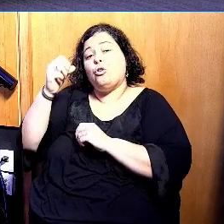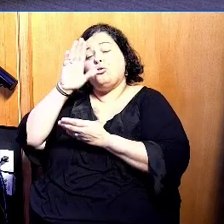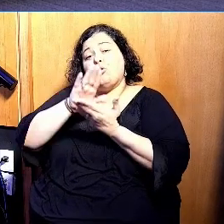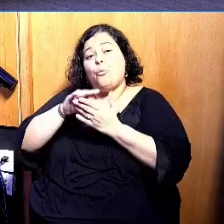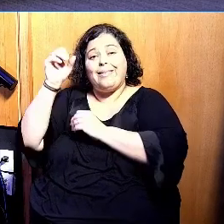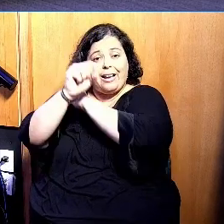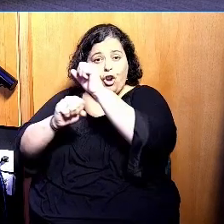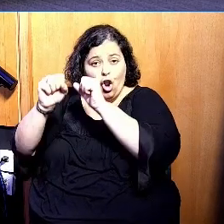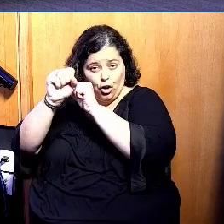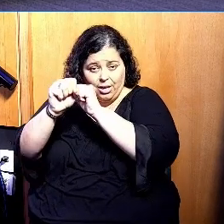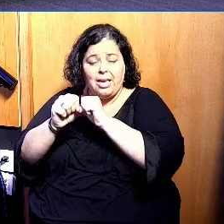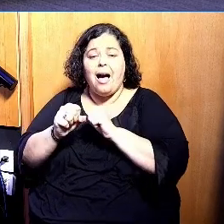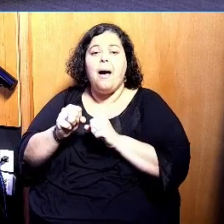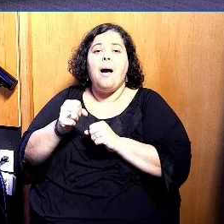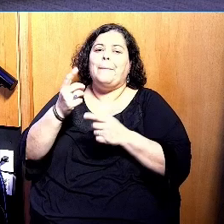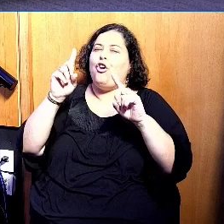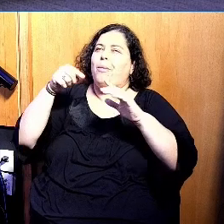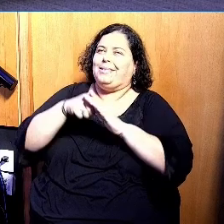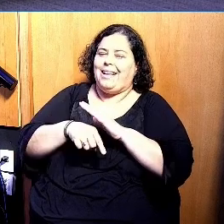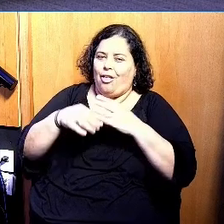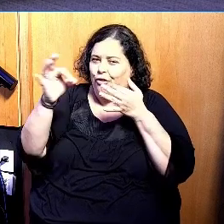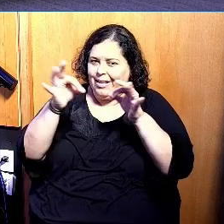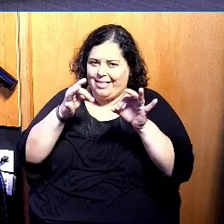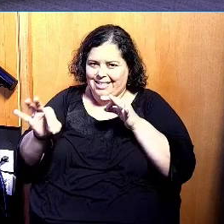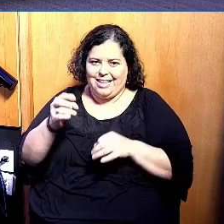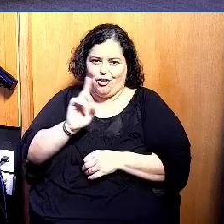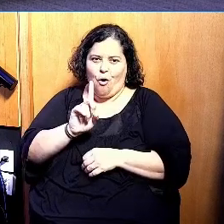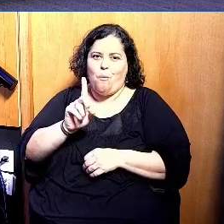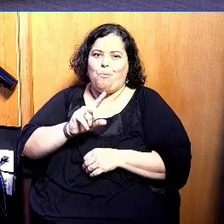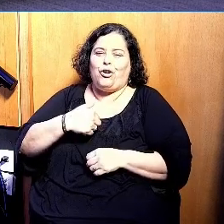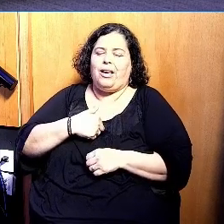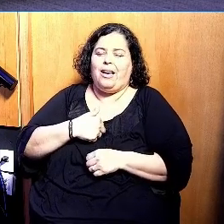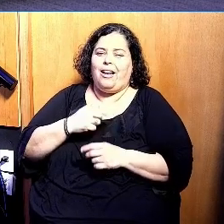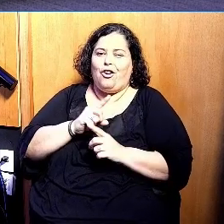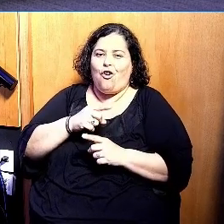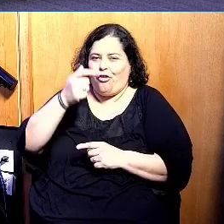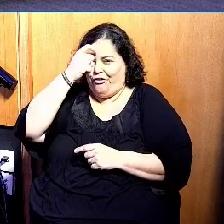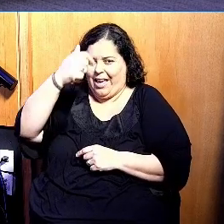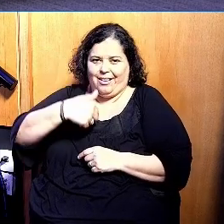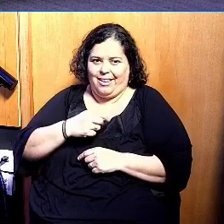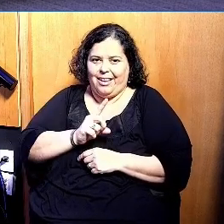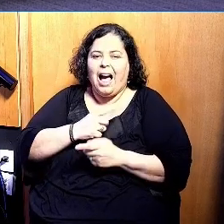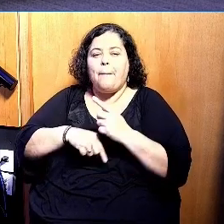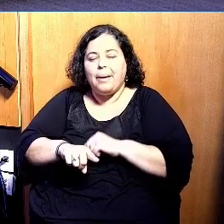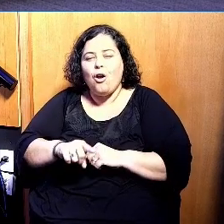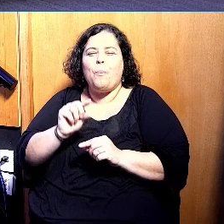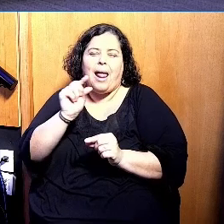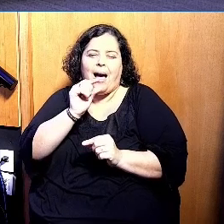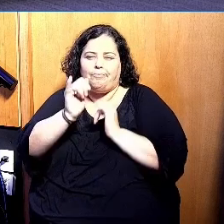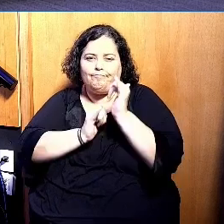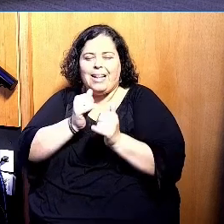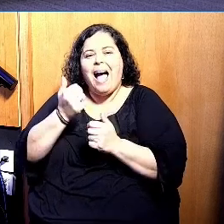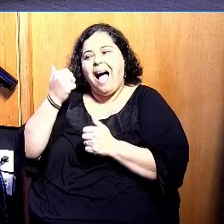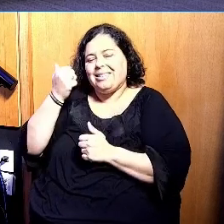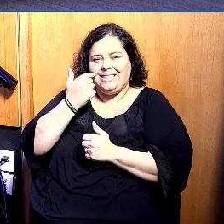pero no me voy a meter mucho en detalle porque yo no soy técnica, entonces, pero nada, más o menos un poco cómo se ve